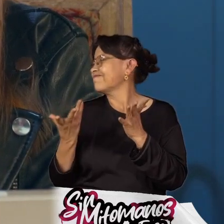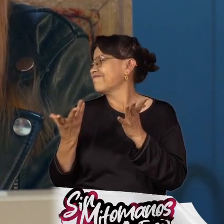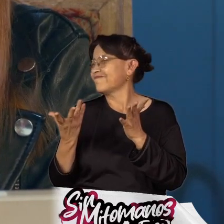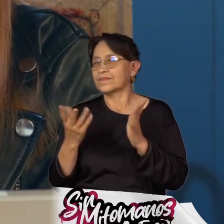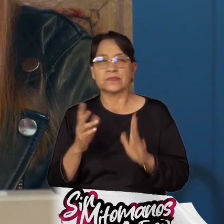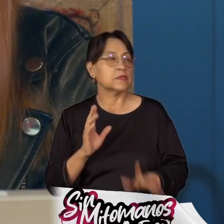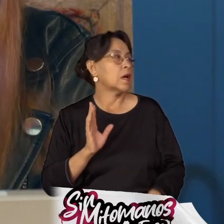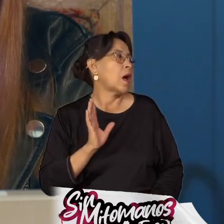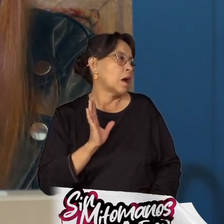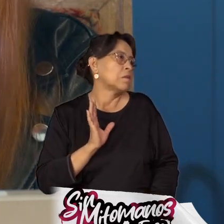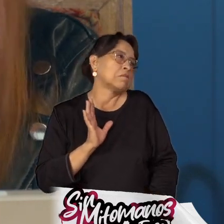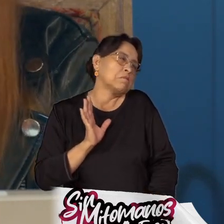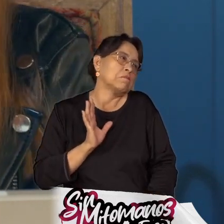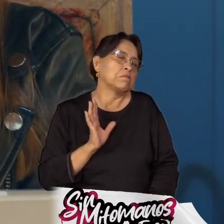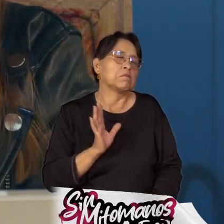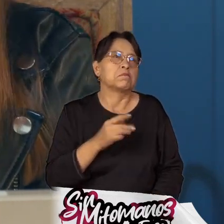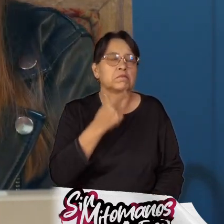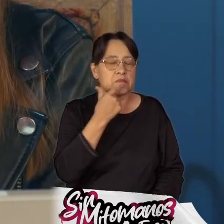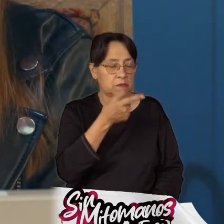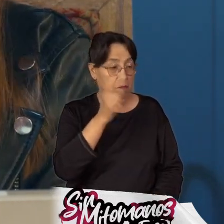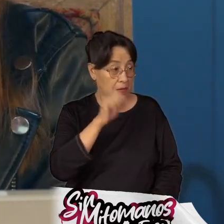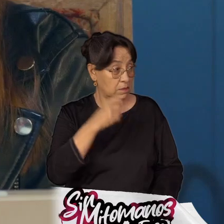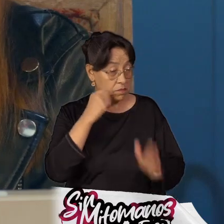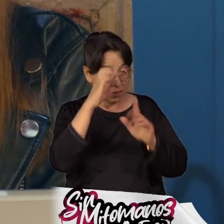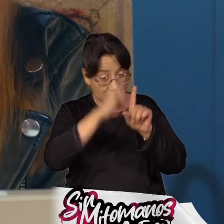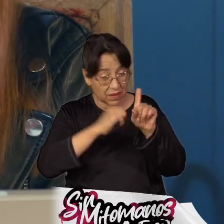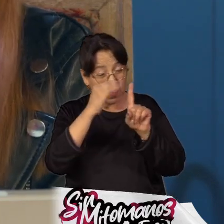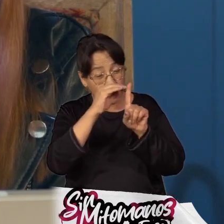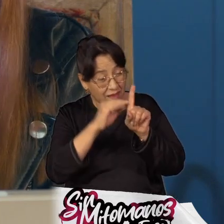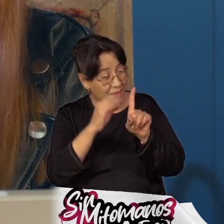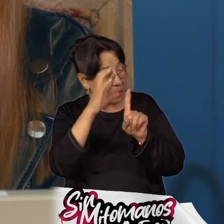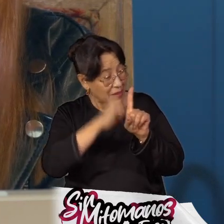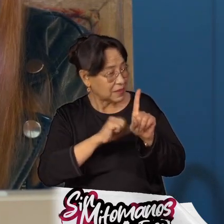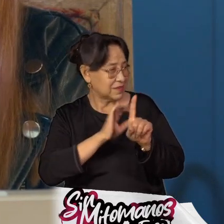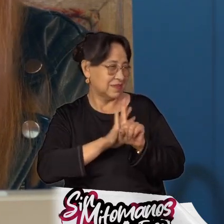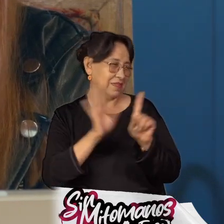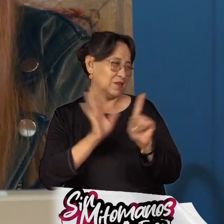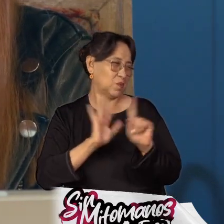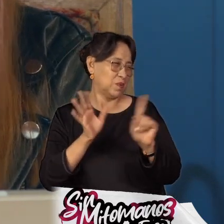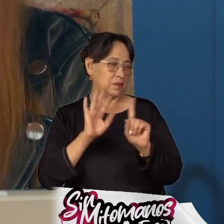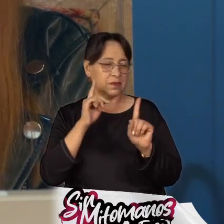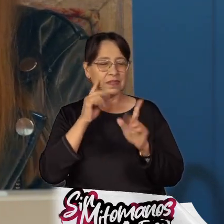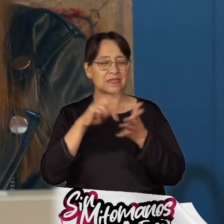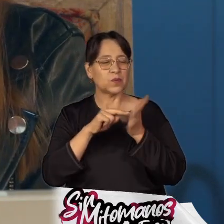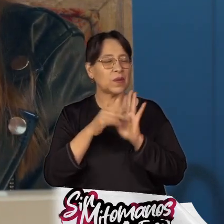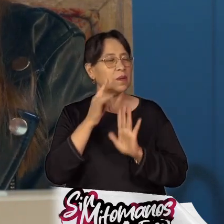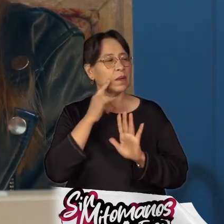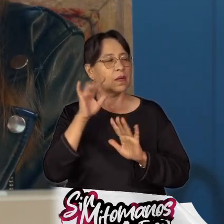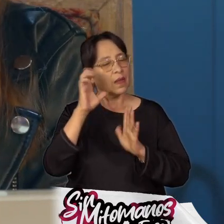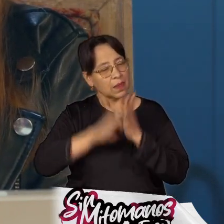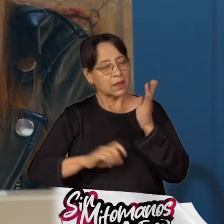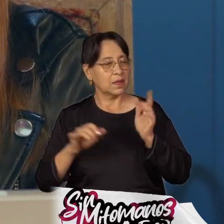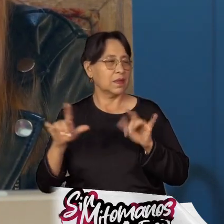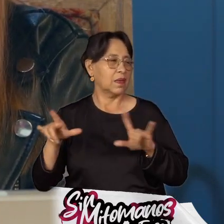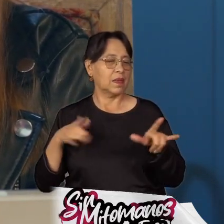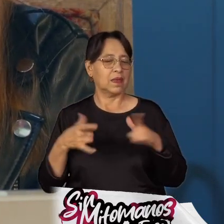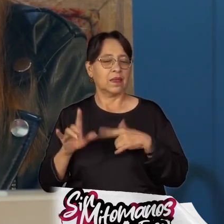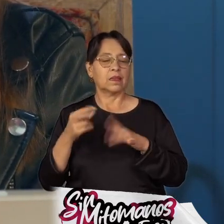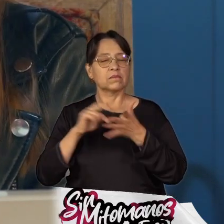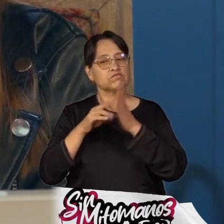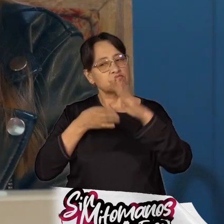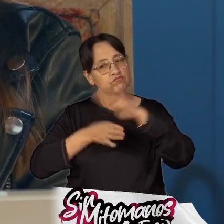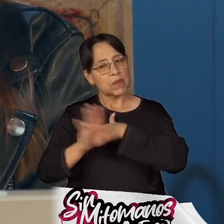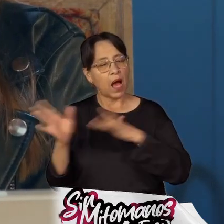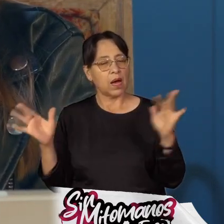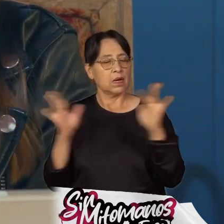estamos a favor de eliminarlos, puede haber una mayor transparencia, que quiere decir que se evita la manipulación del sistema y se garantiza un